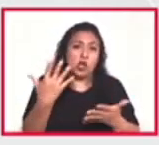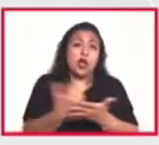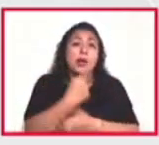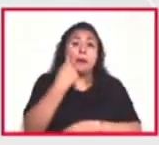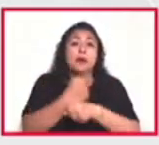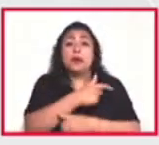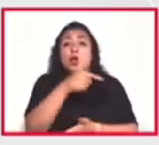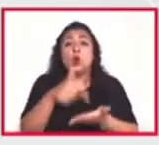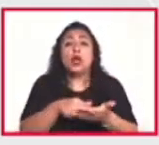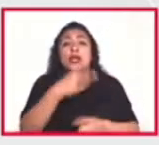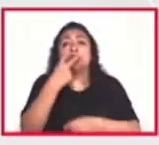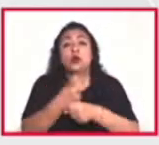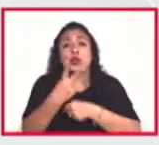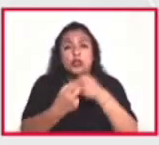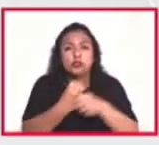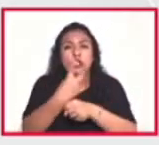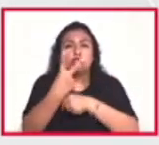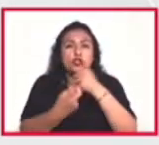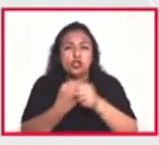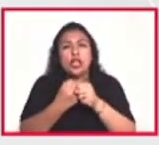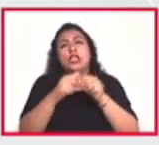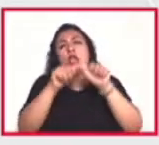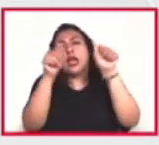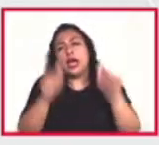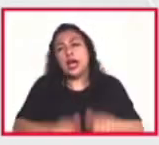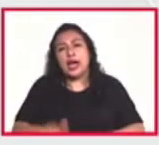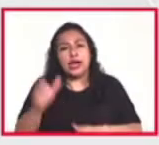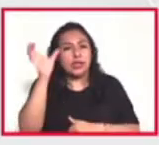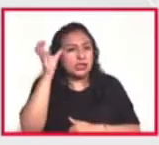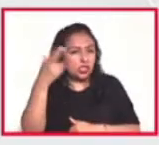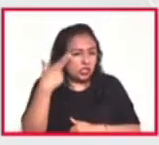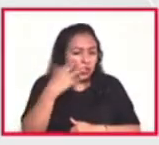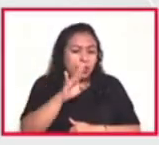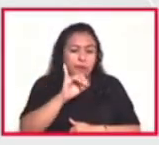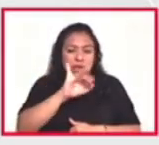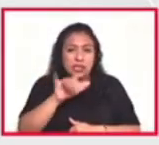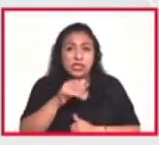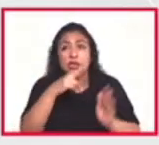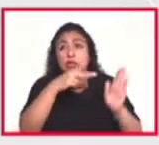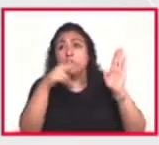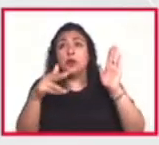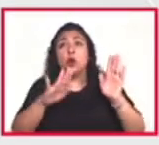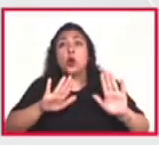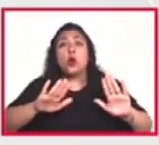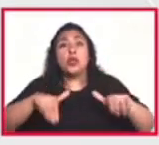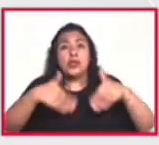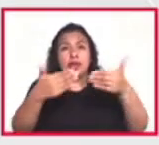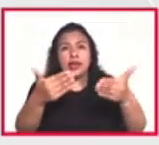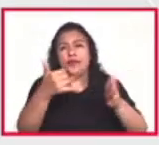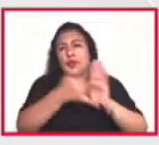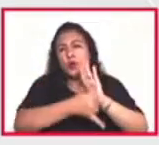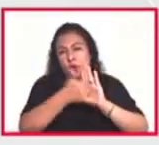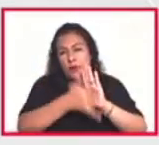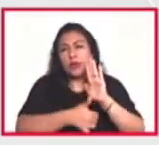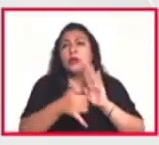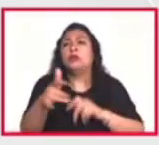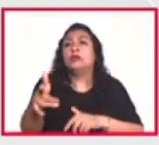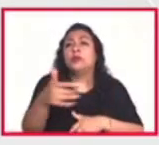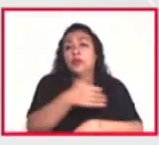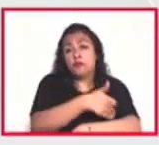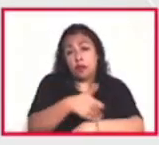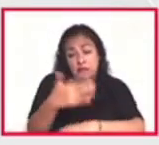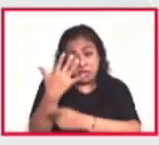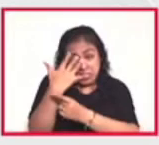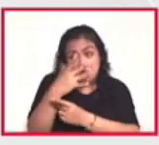la segunda Bienal de Arte de Beijing, China, con el óleo titulado Llegando a Nueva York. En acuerdo con la familia, se hará un